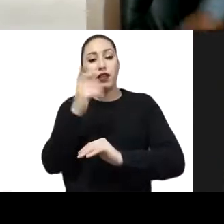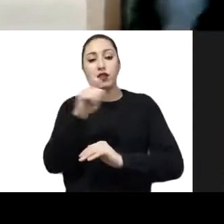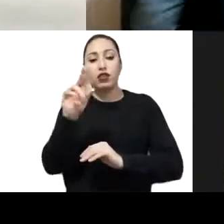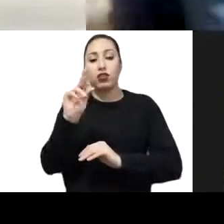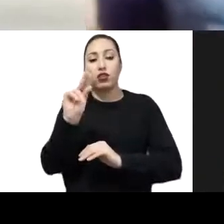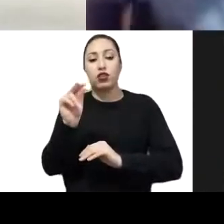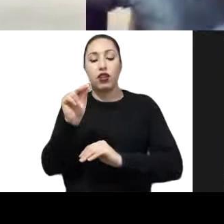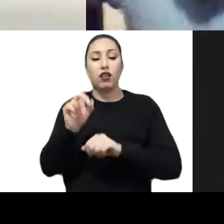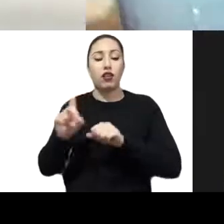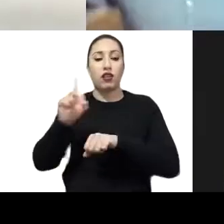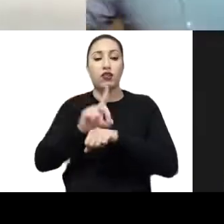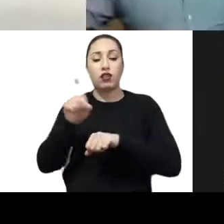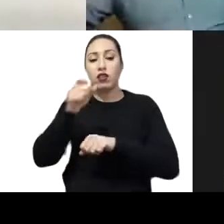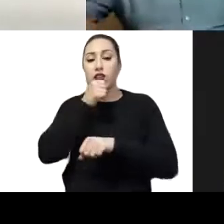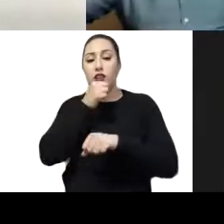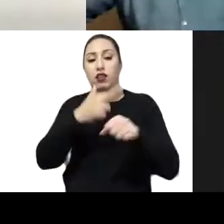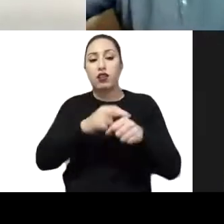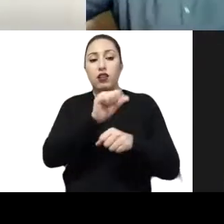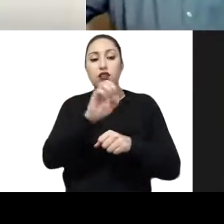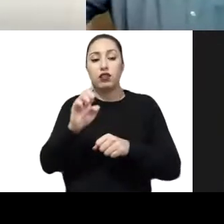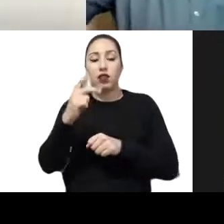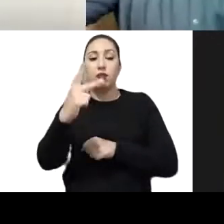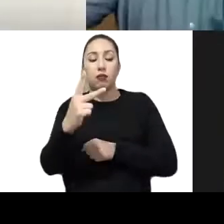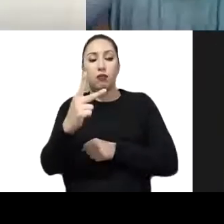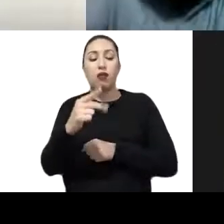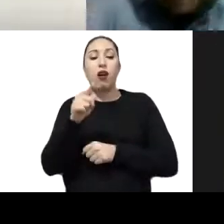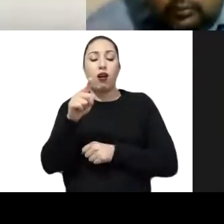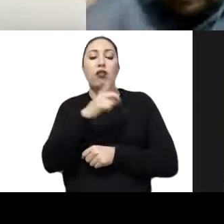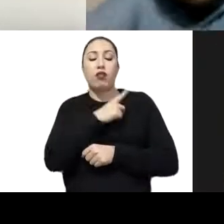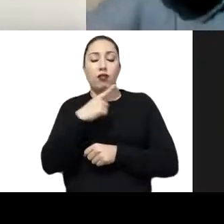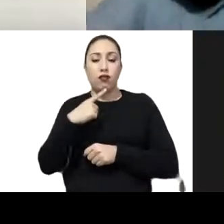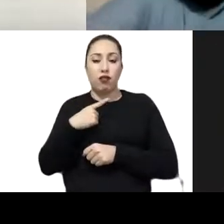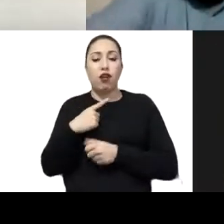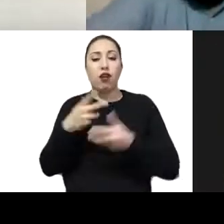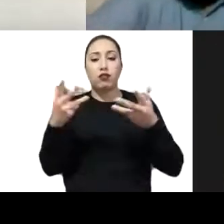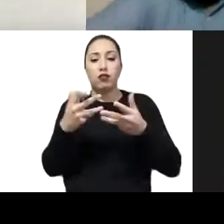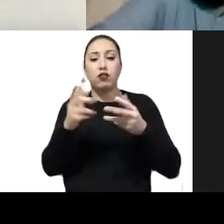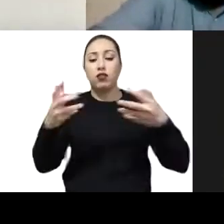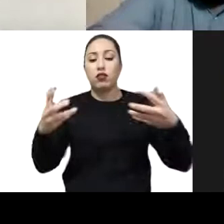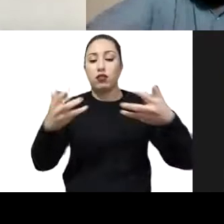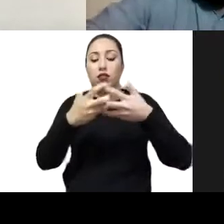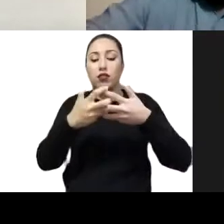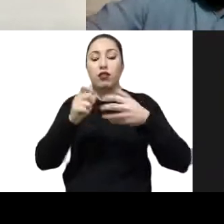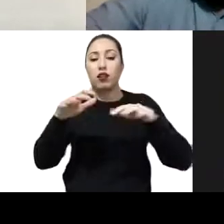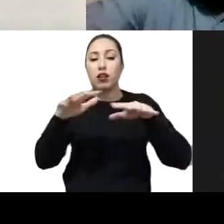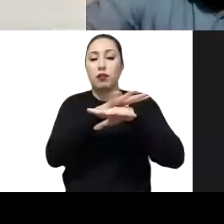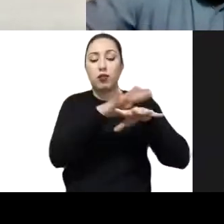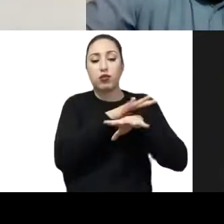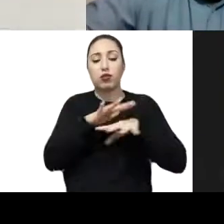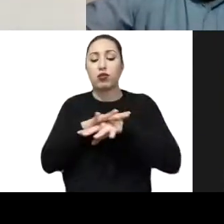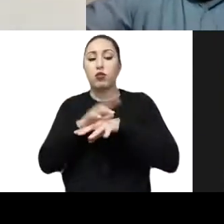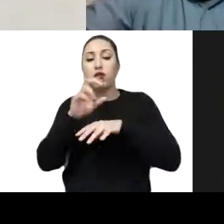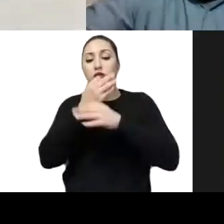días, la Secretaría de Educación Pública deberá realizar las armonizaciones correspondientes al